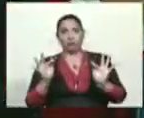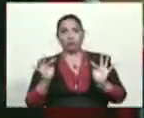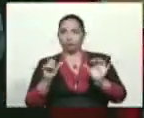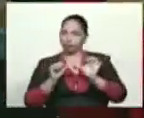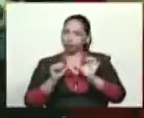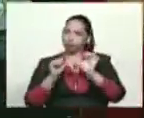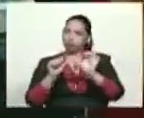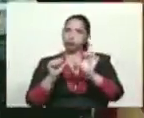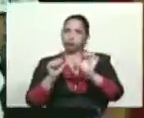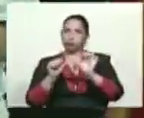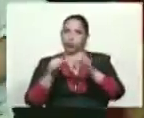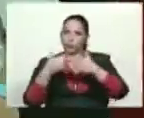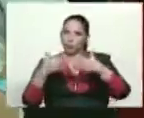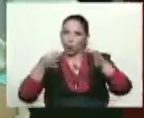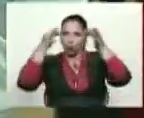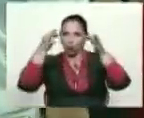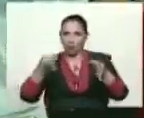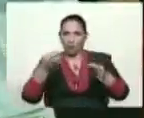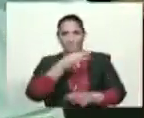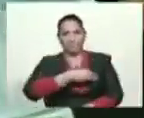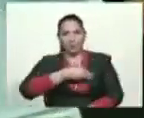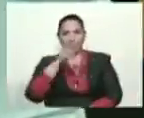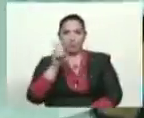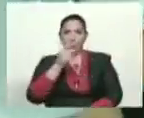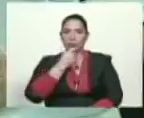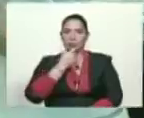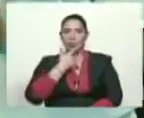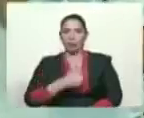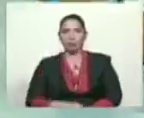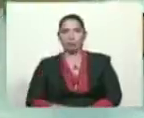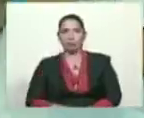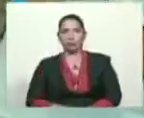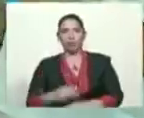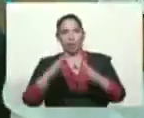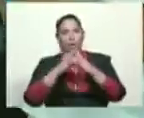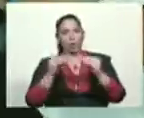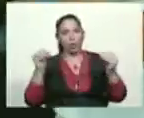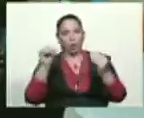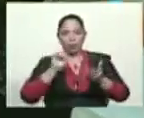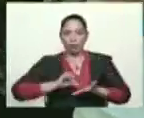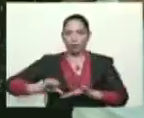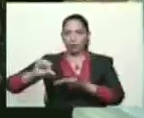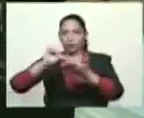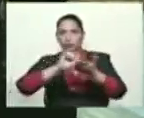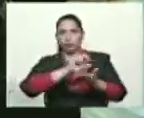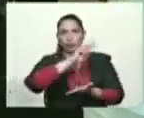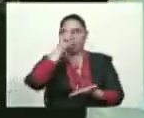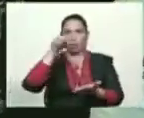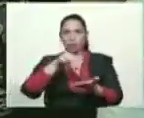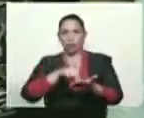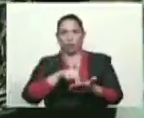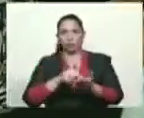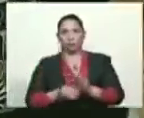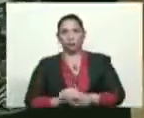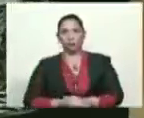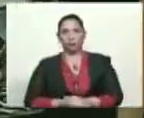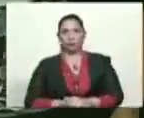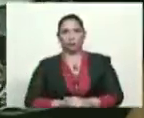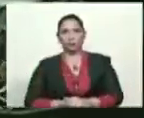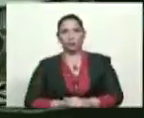lanzamiento oficial de la misión venezuela bella en todo el territorio nacional han sido